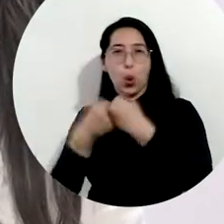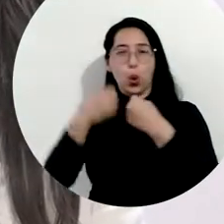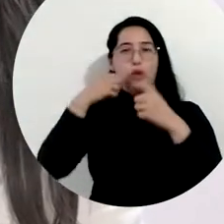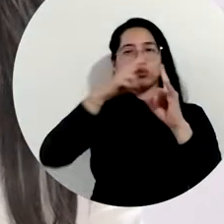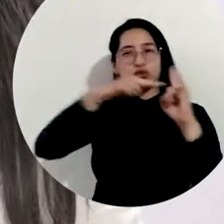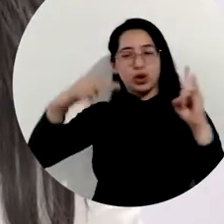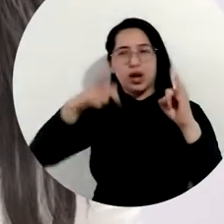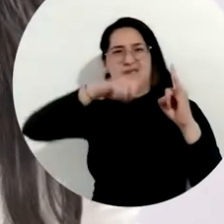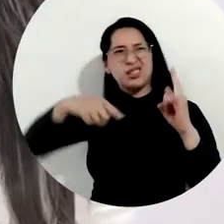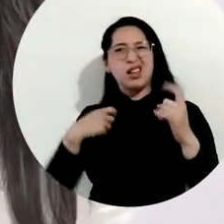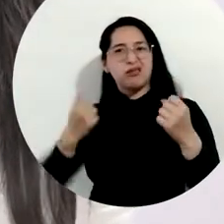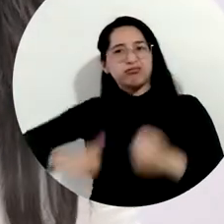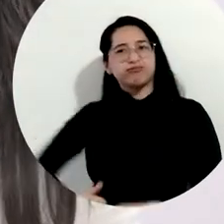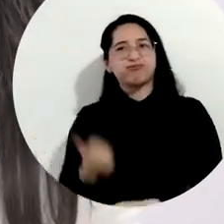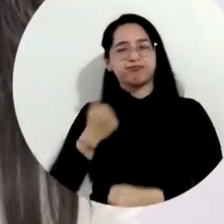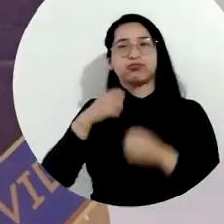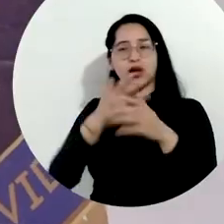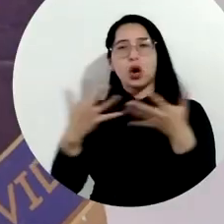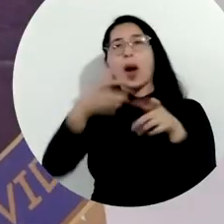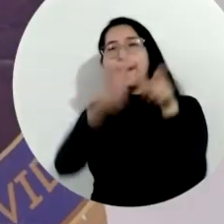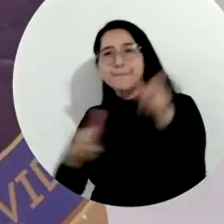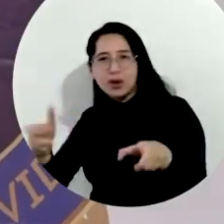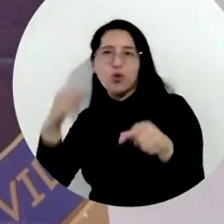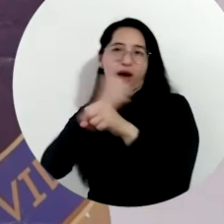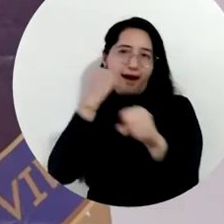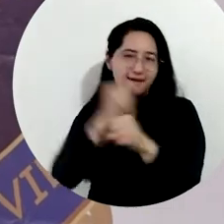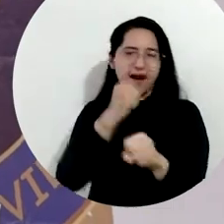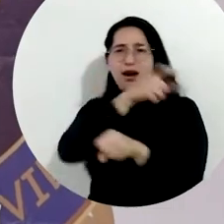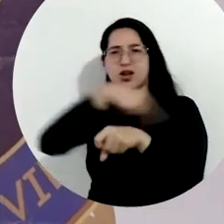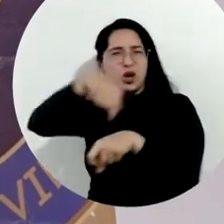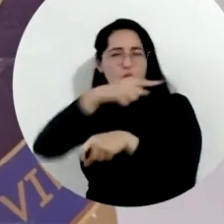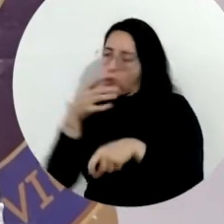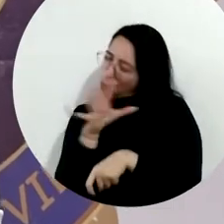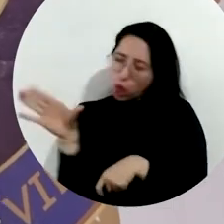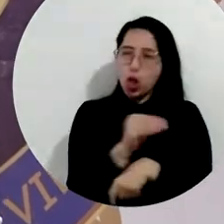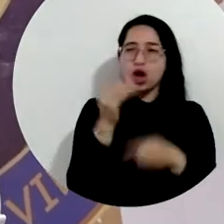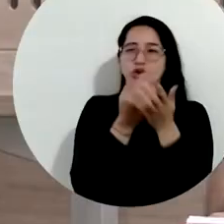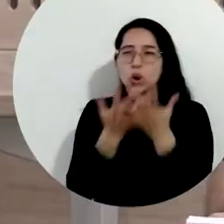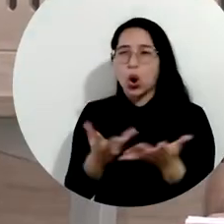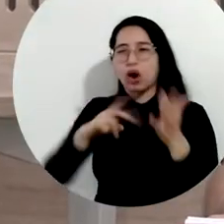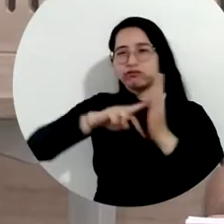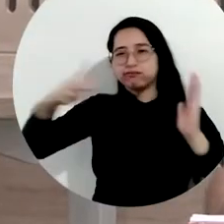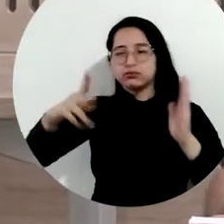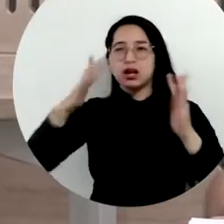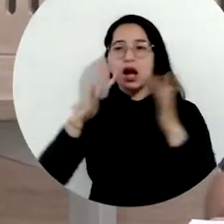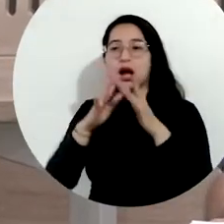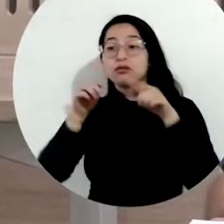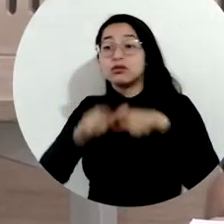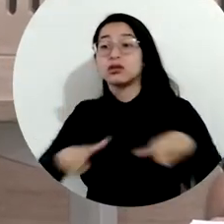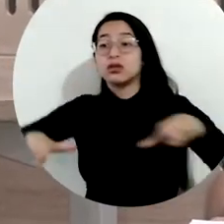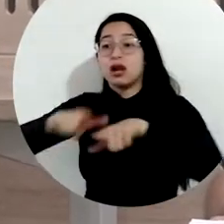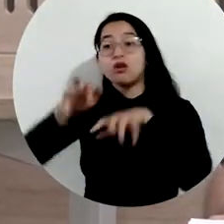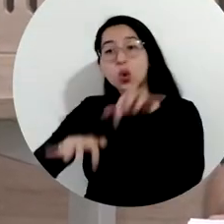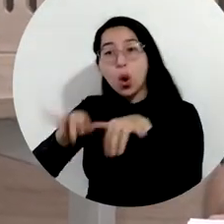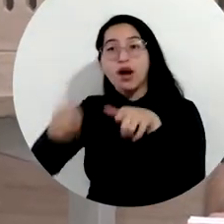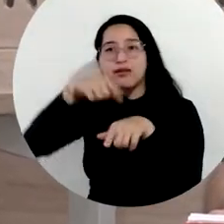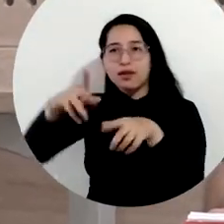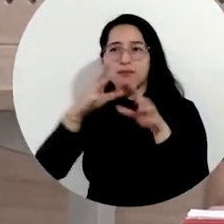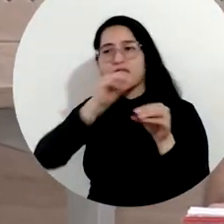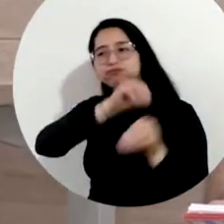del Magdalena, aprovechando todo su recurso humano, su equipo técnico en las áreas de la oficina